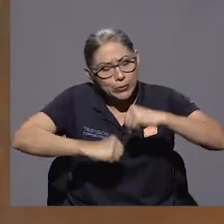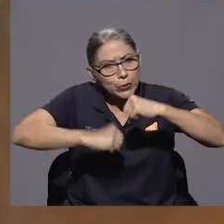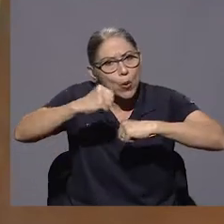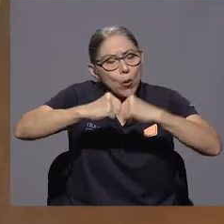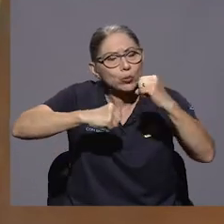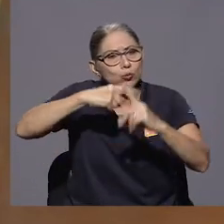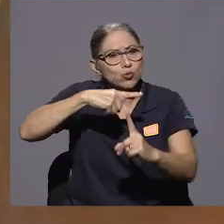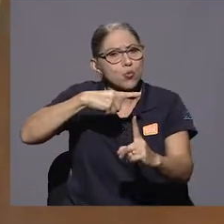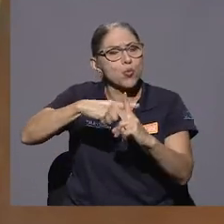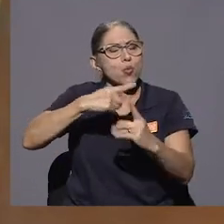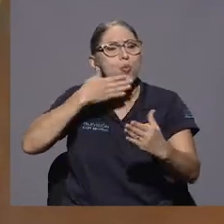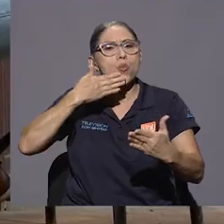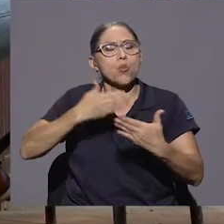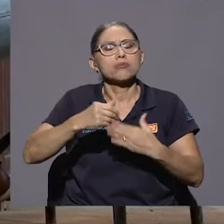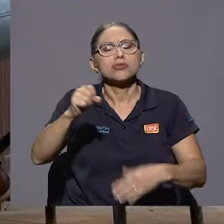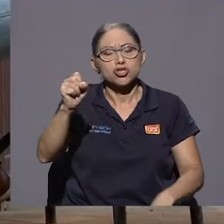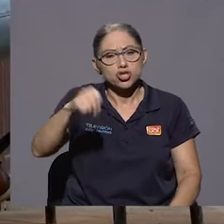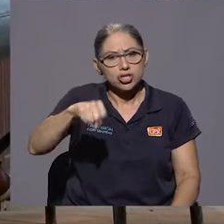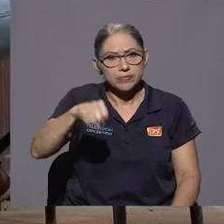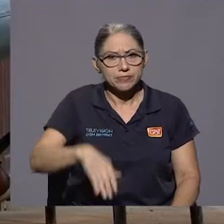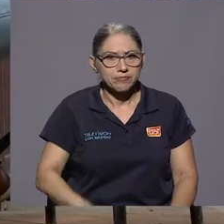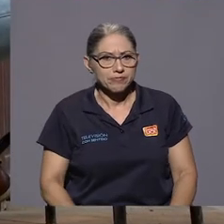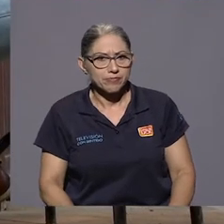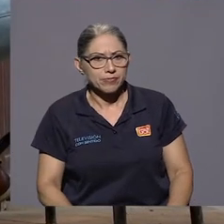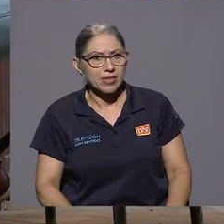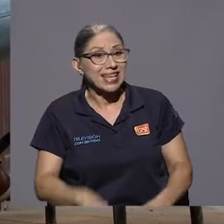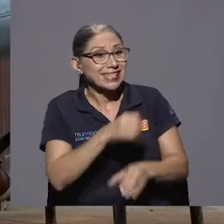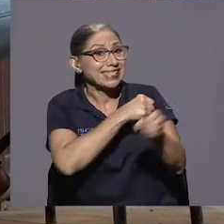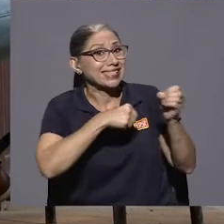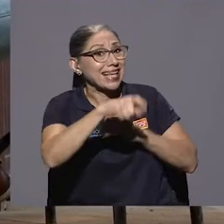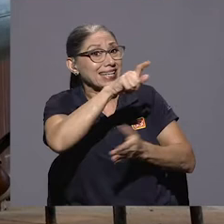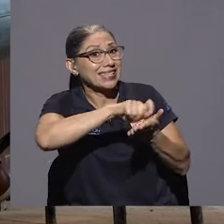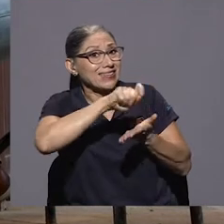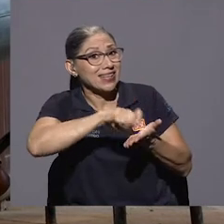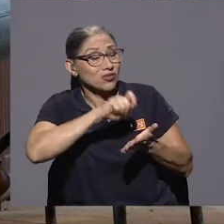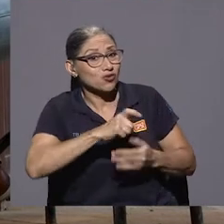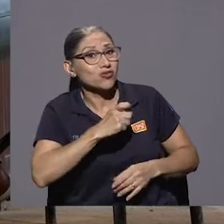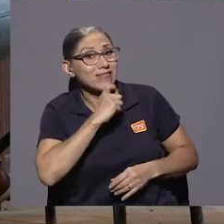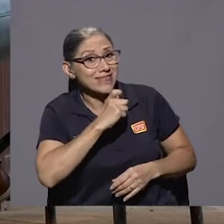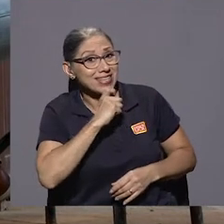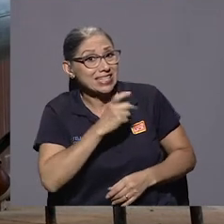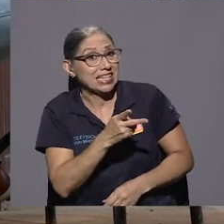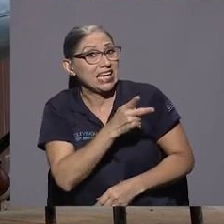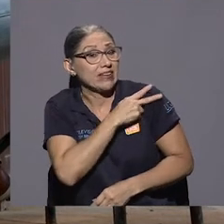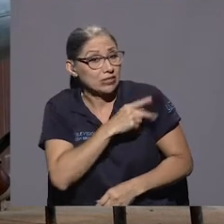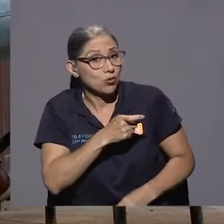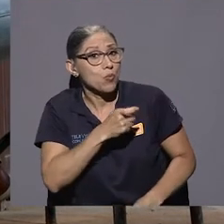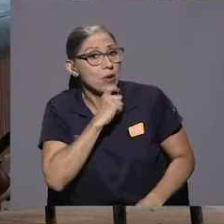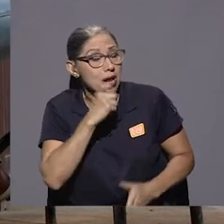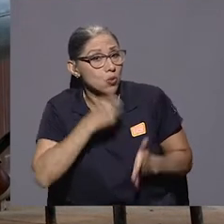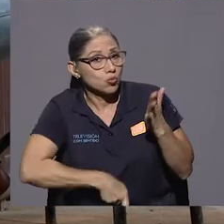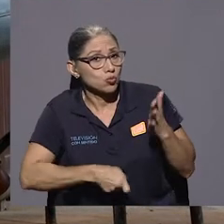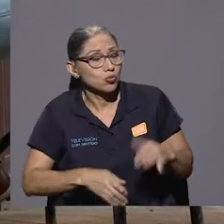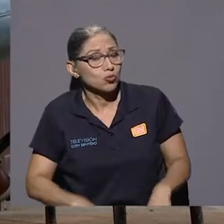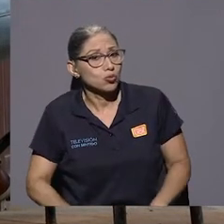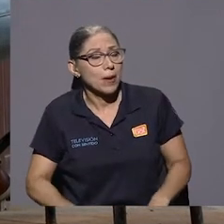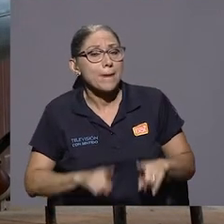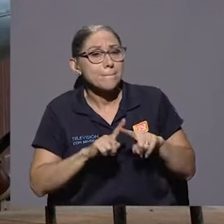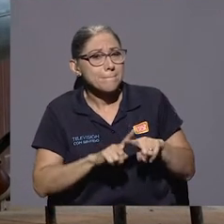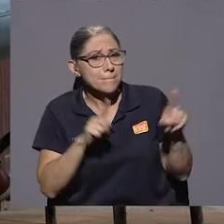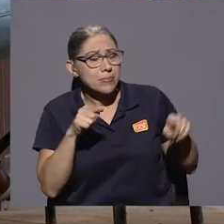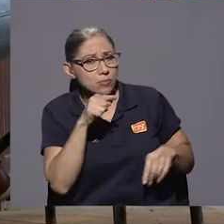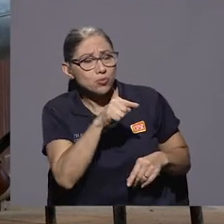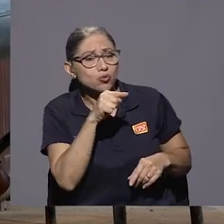constructiva, positiva. Sí. Las salas de redacción son difíciles y los jefes complejos,